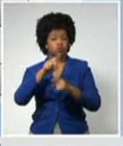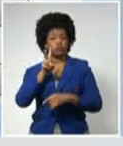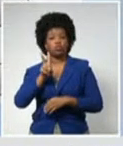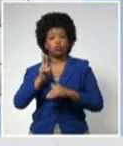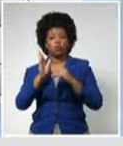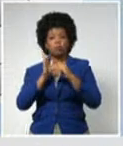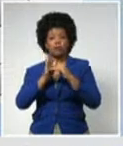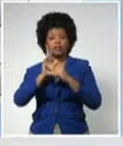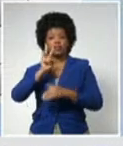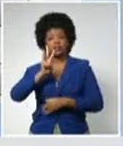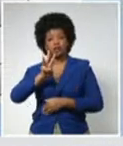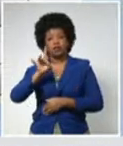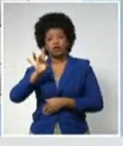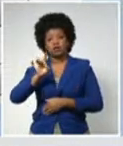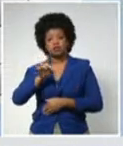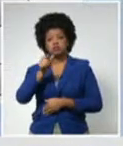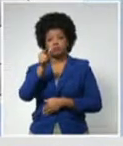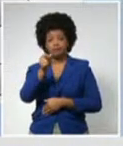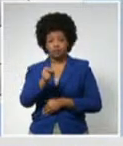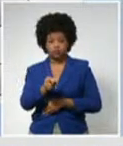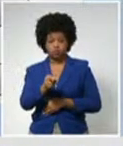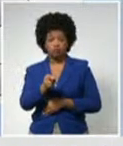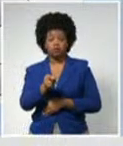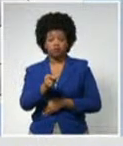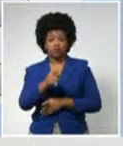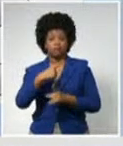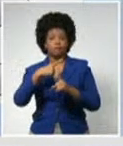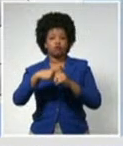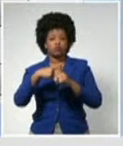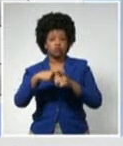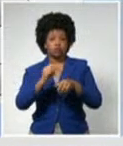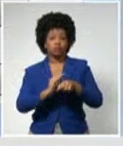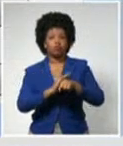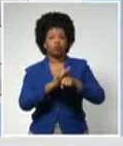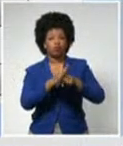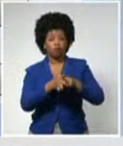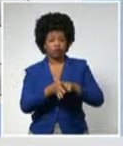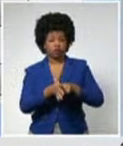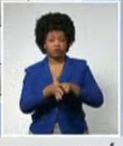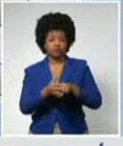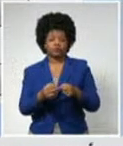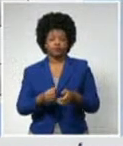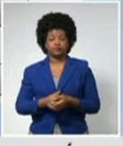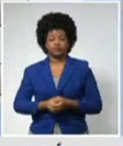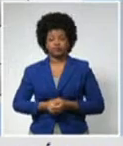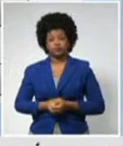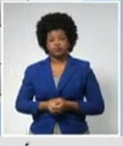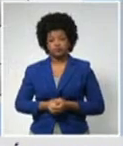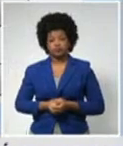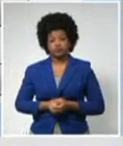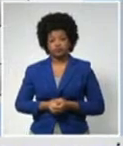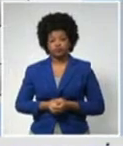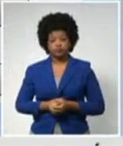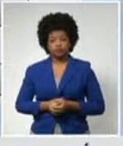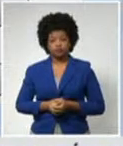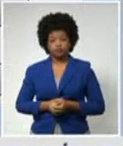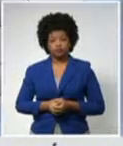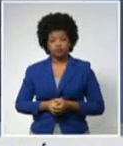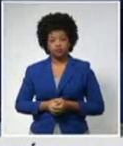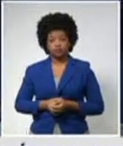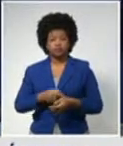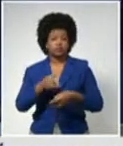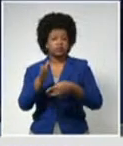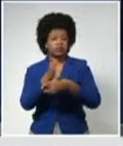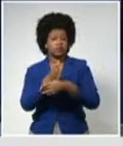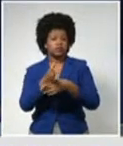2.315 personas que se le ha detectado la COVID-19 en nuestro país. Eso representa